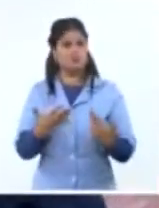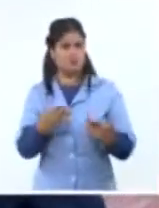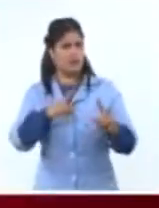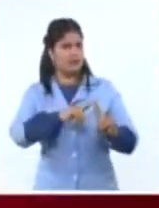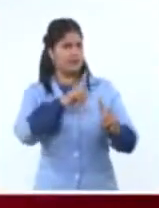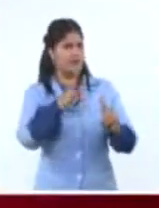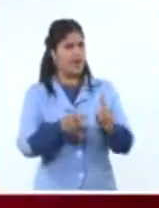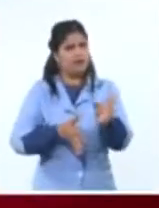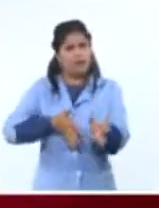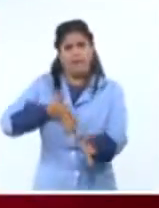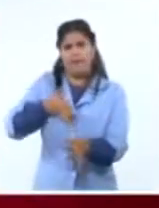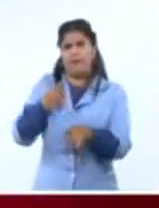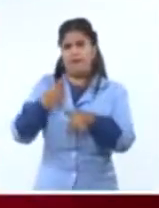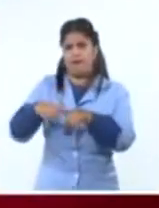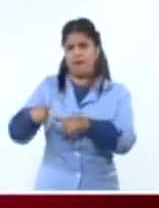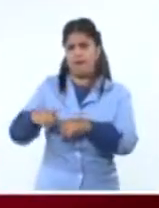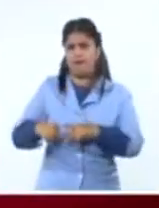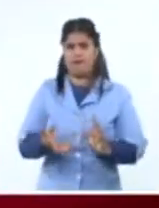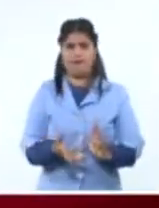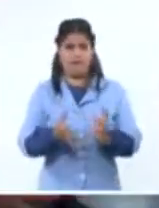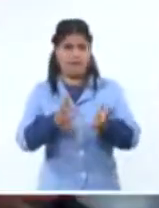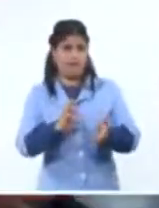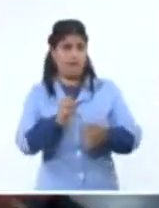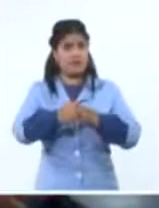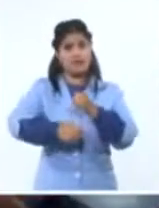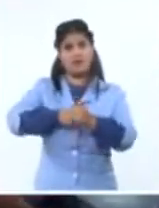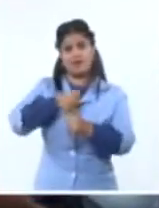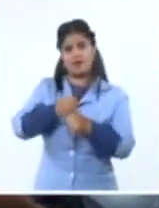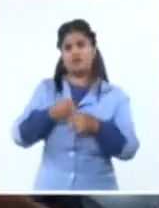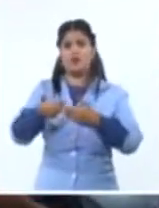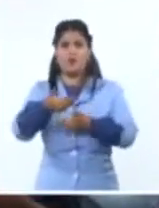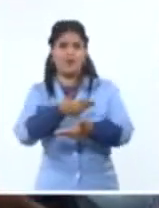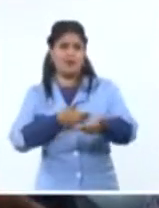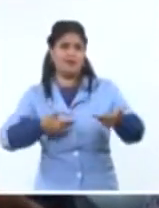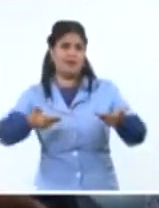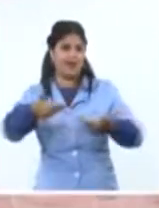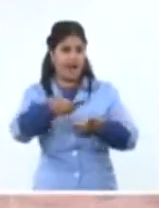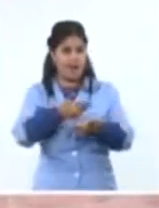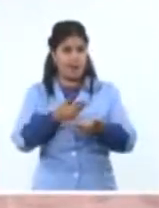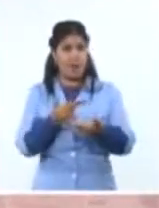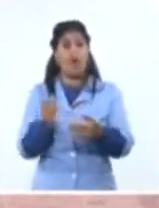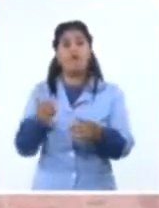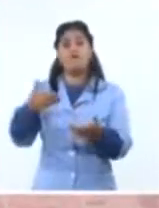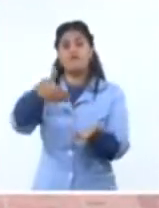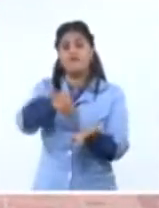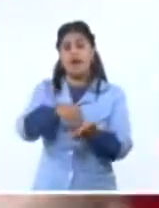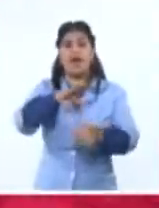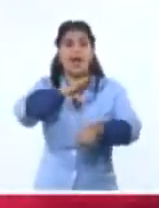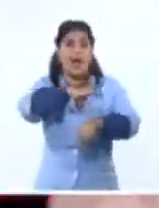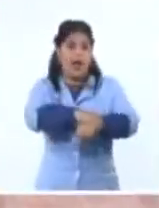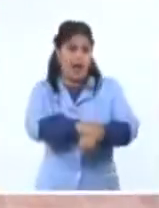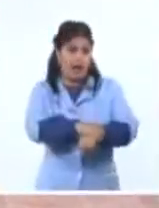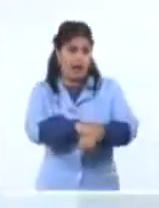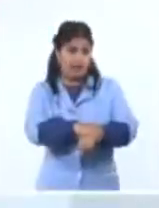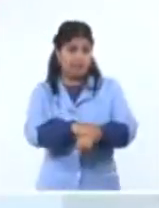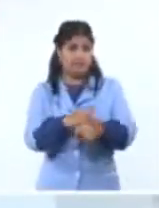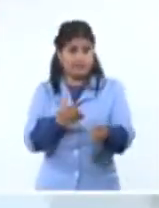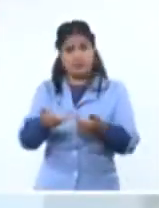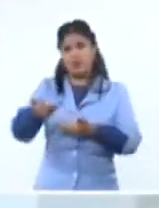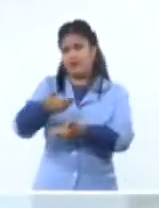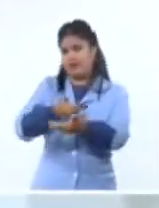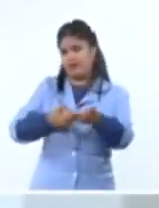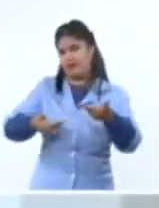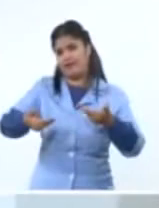playback, herramienta que han empleado para el intercambio en comunidades, cárceles y hospitales de todo el país, en el quehacer que les define